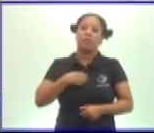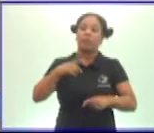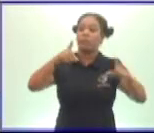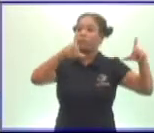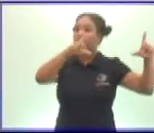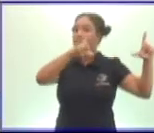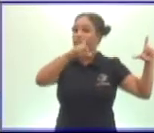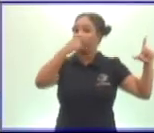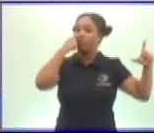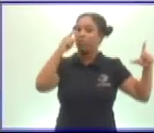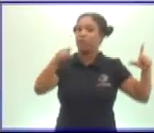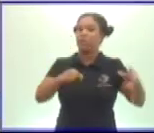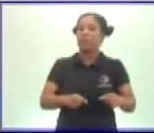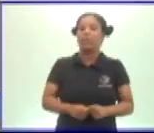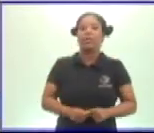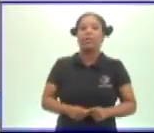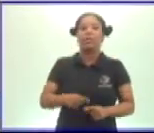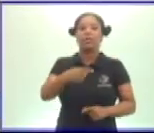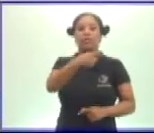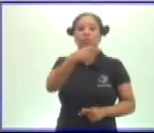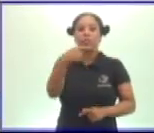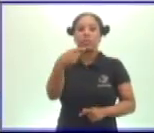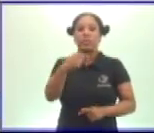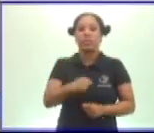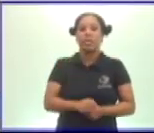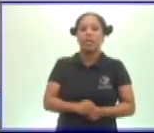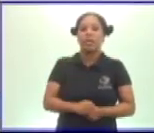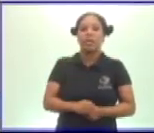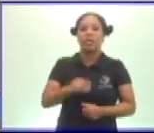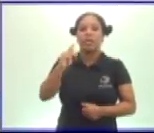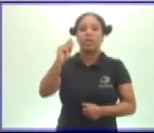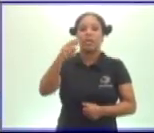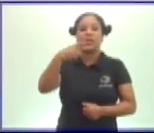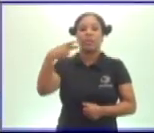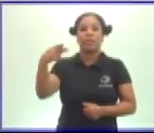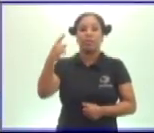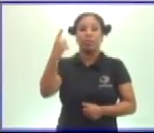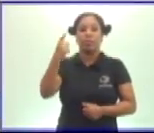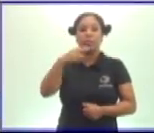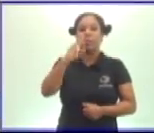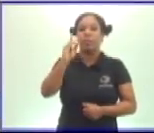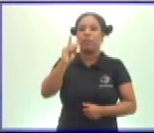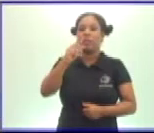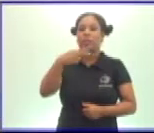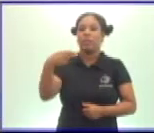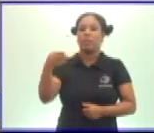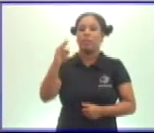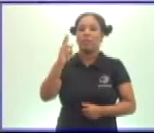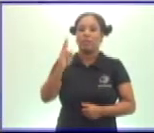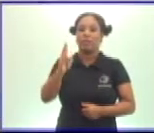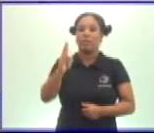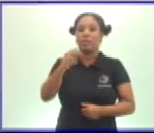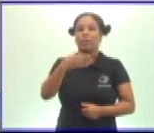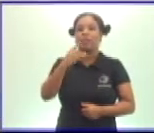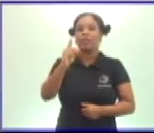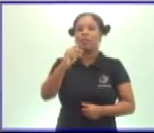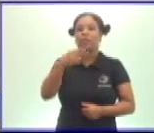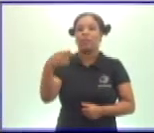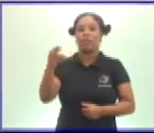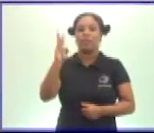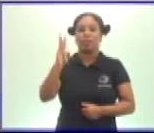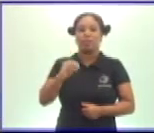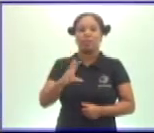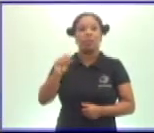observando, que hemos señalado delta H1, delta H2 y delta H3. Por supuesto, estamos hablando aquí